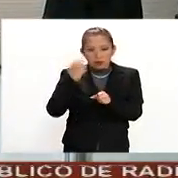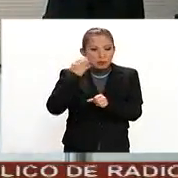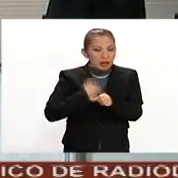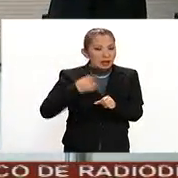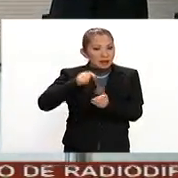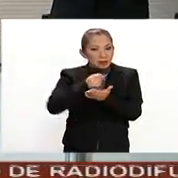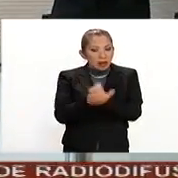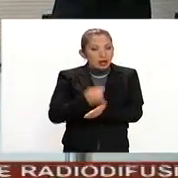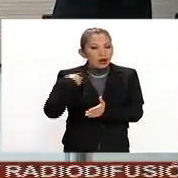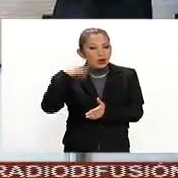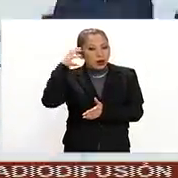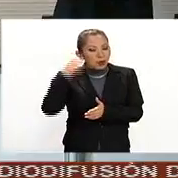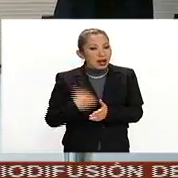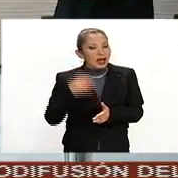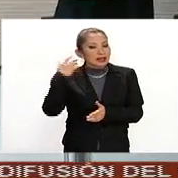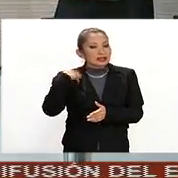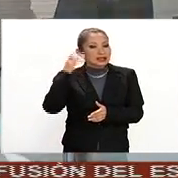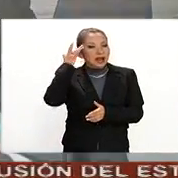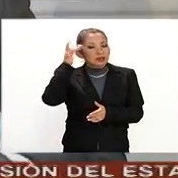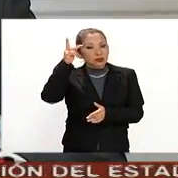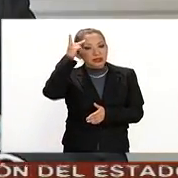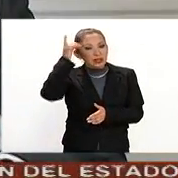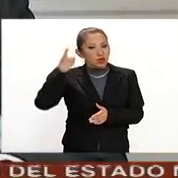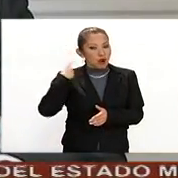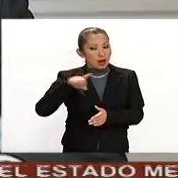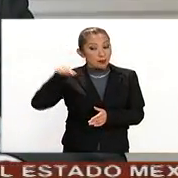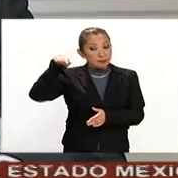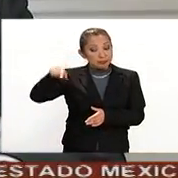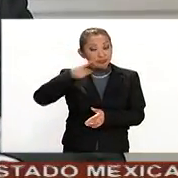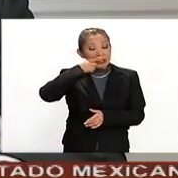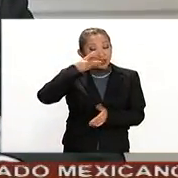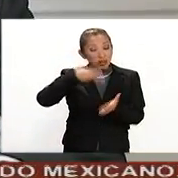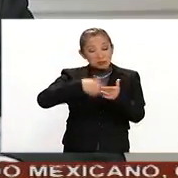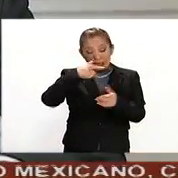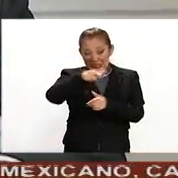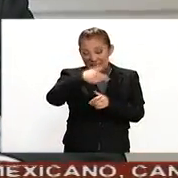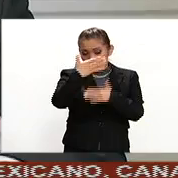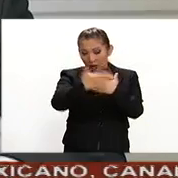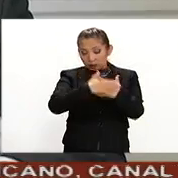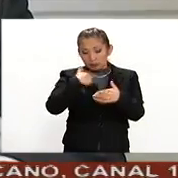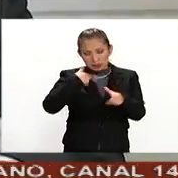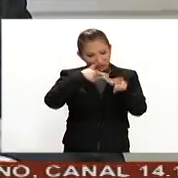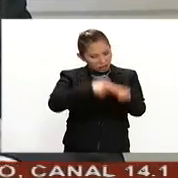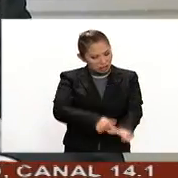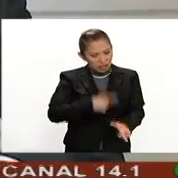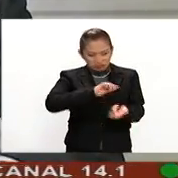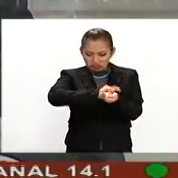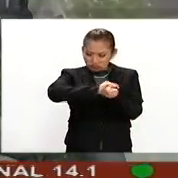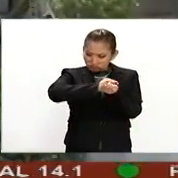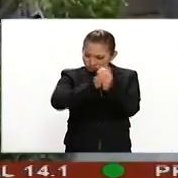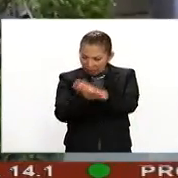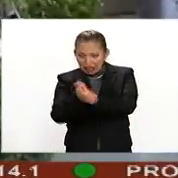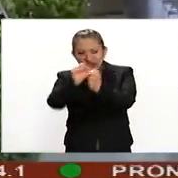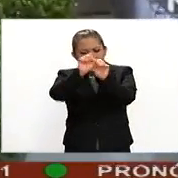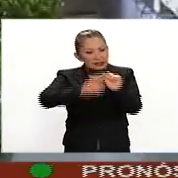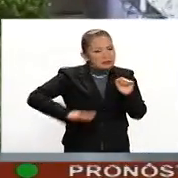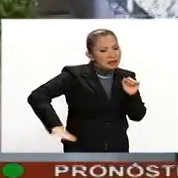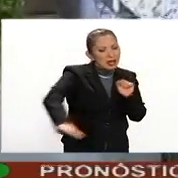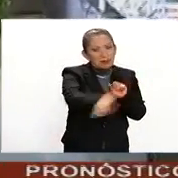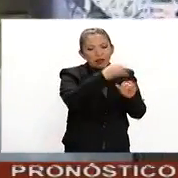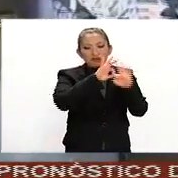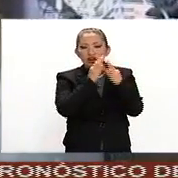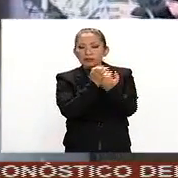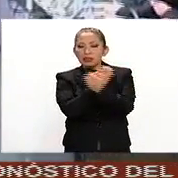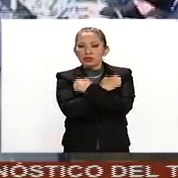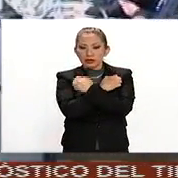León, Tamaulipas, Coahuila, San Luis Potosí y Durango. Ahí dijo que para el 2017 la agenda es continuar con la transformación al sistema y el